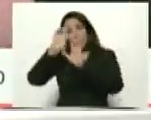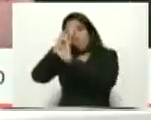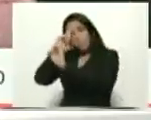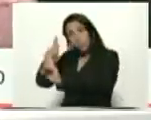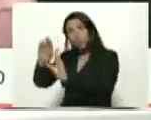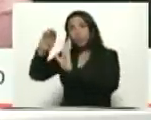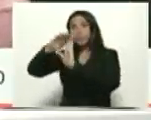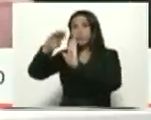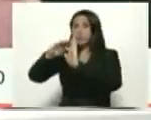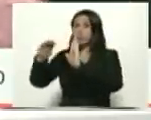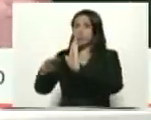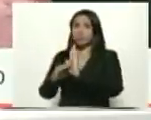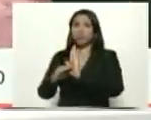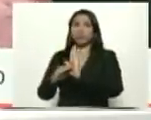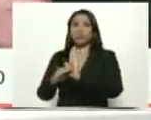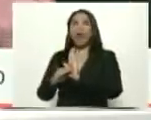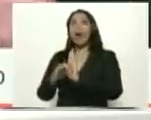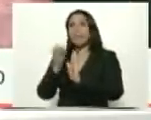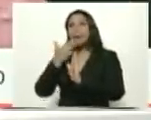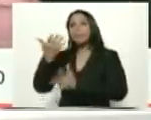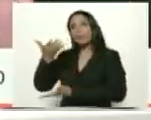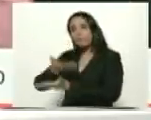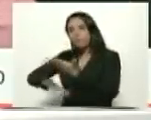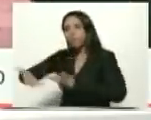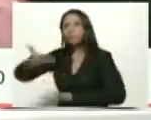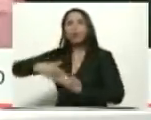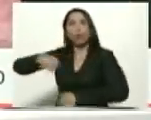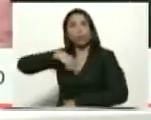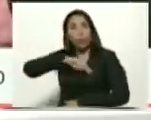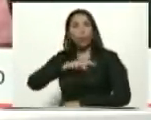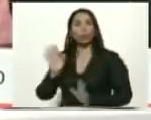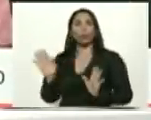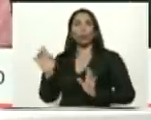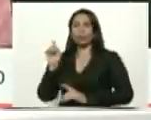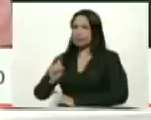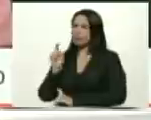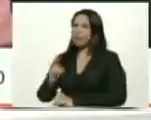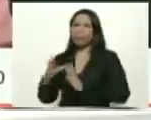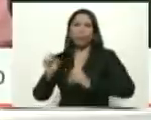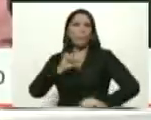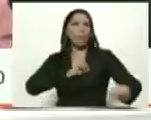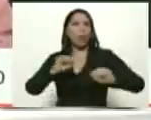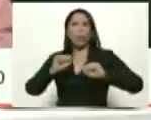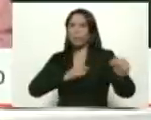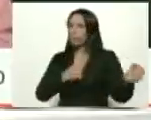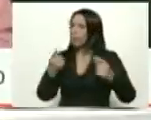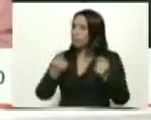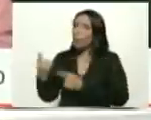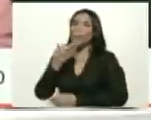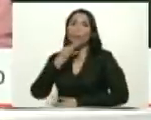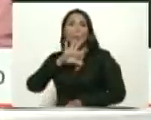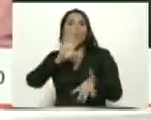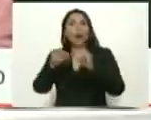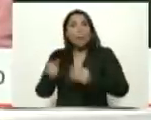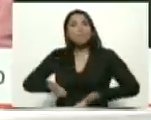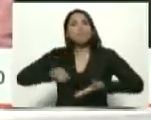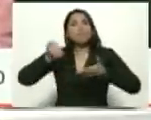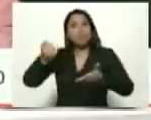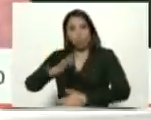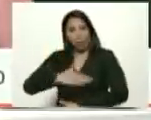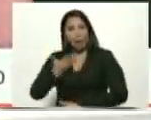respetando la retribución que necesitamos para todo el movimiento. Si los CLAP pueden,